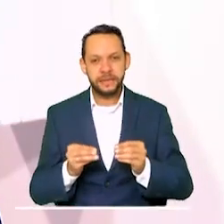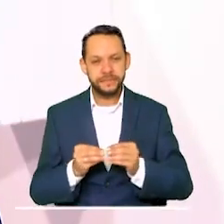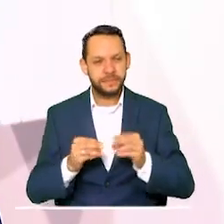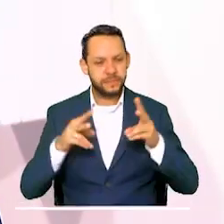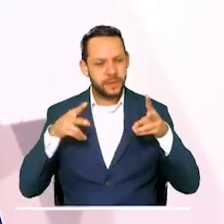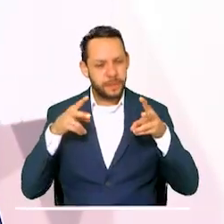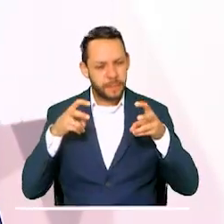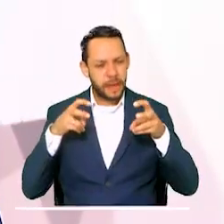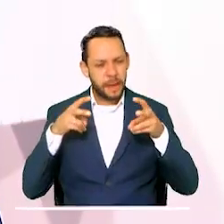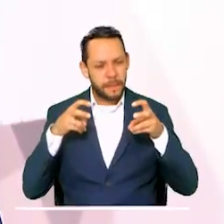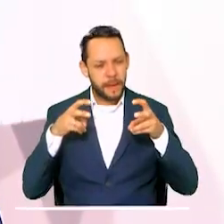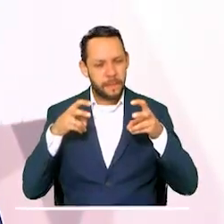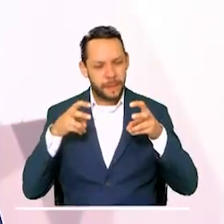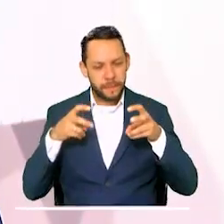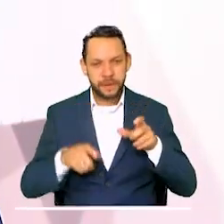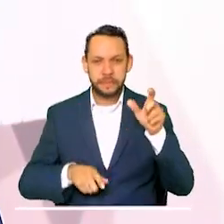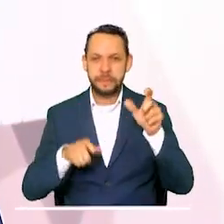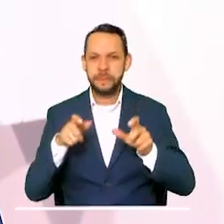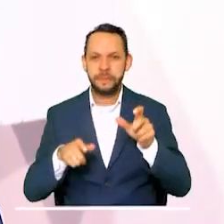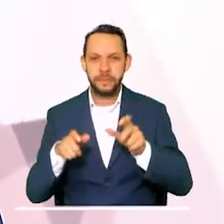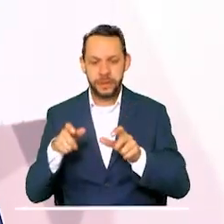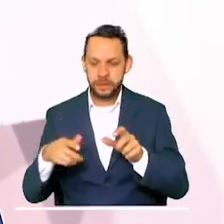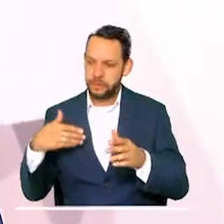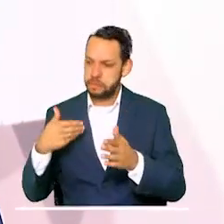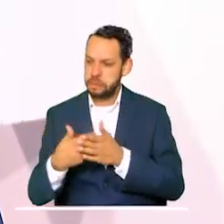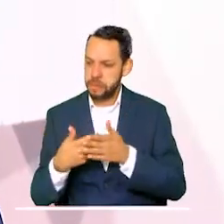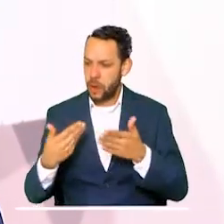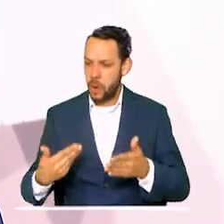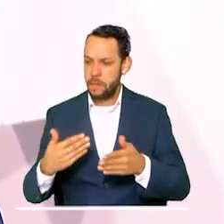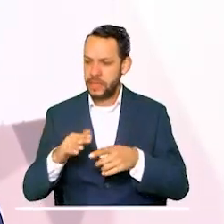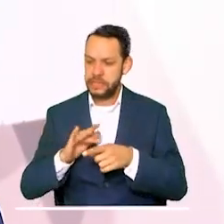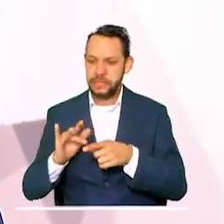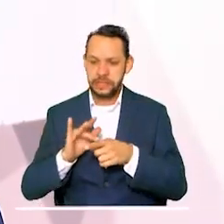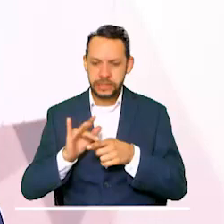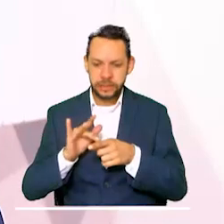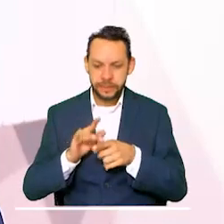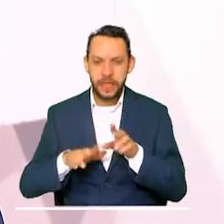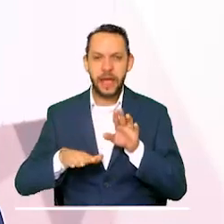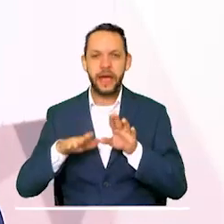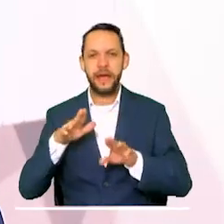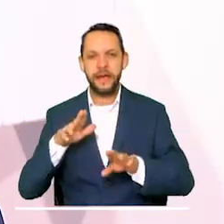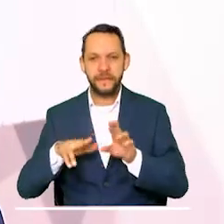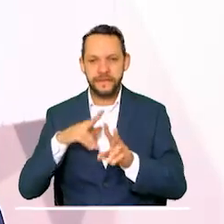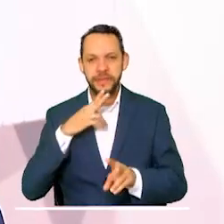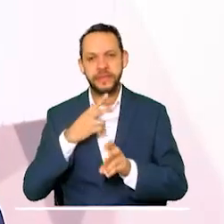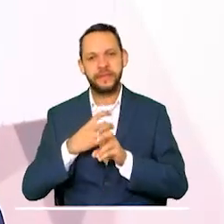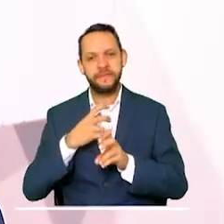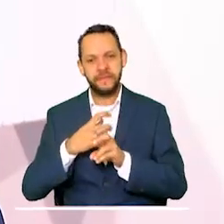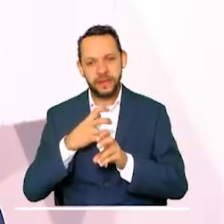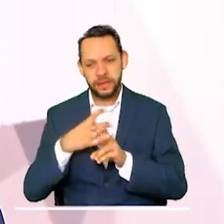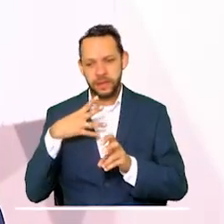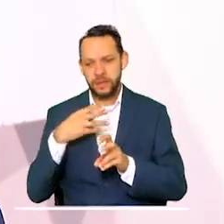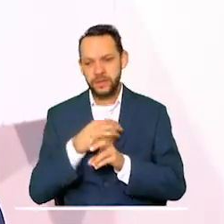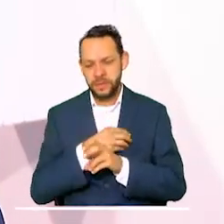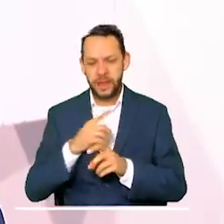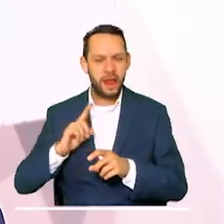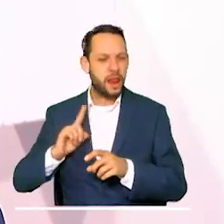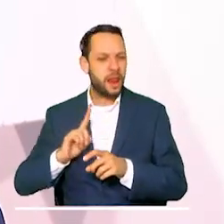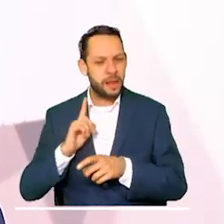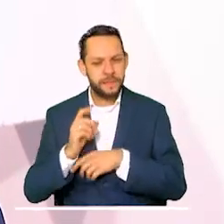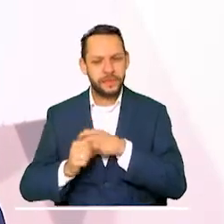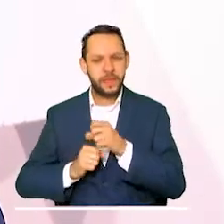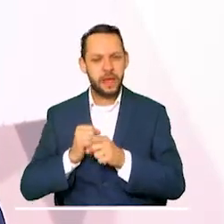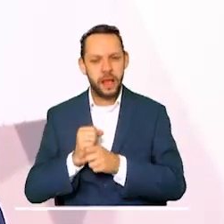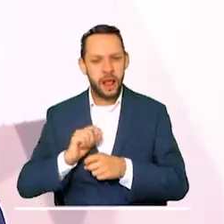tema tan actual en este periodo, digamos así, como difícil, porque salimos de estos años de pandemia